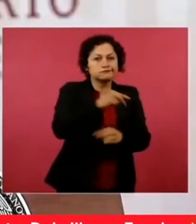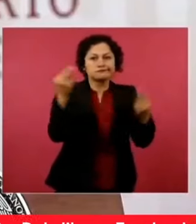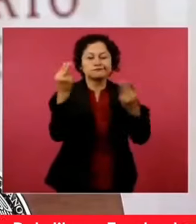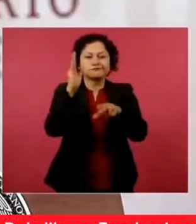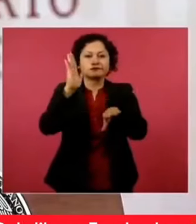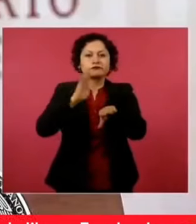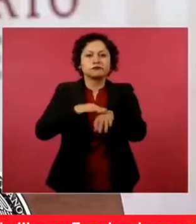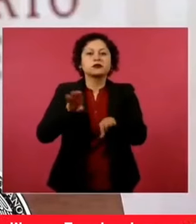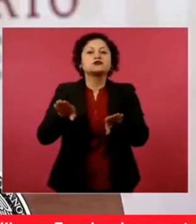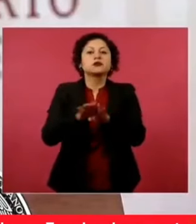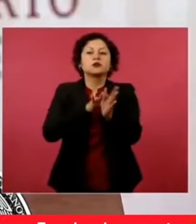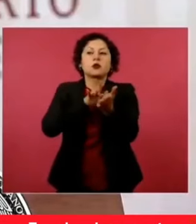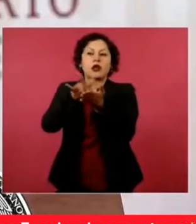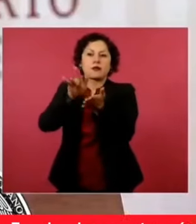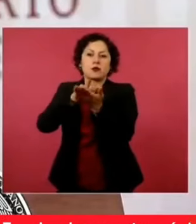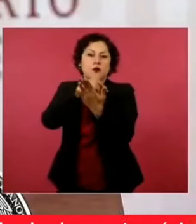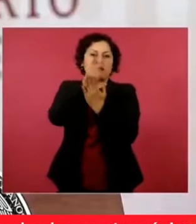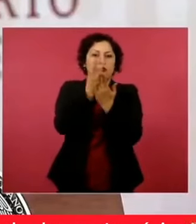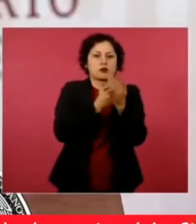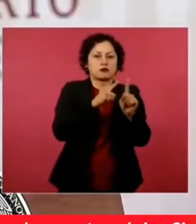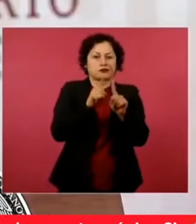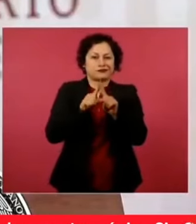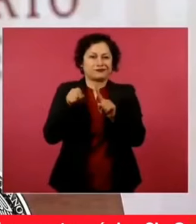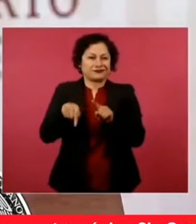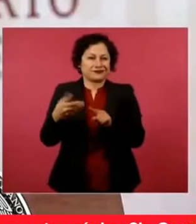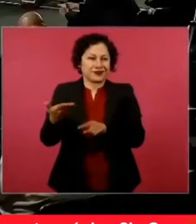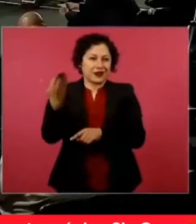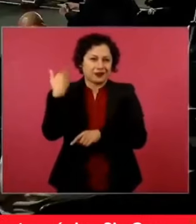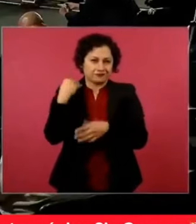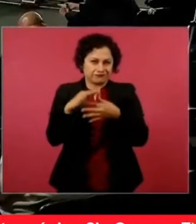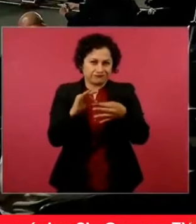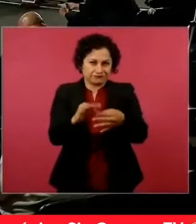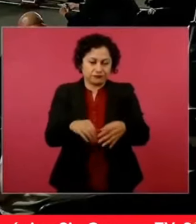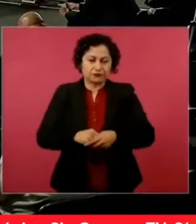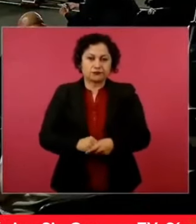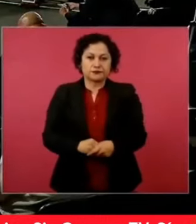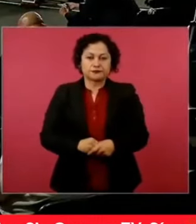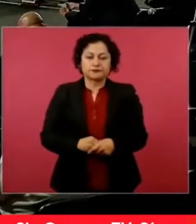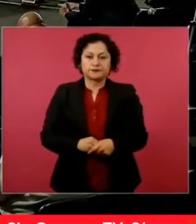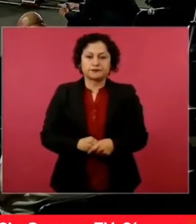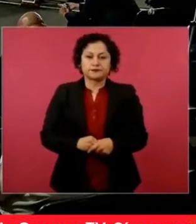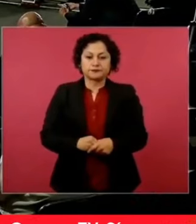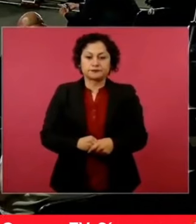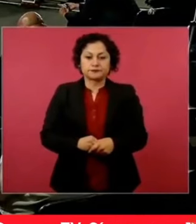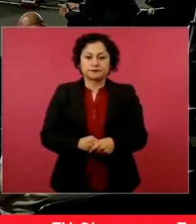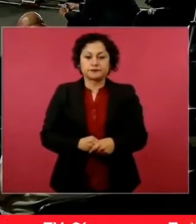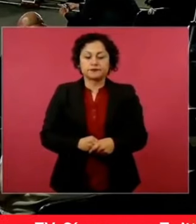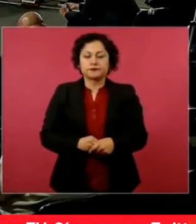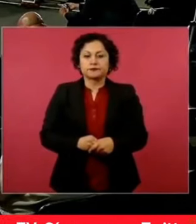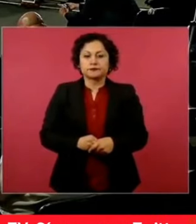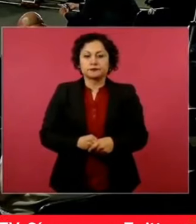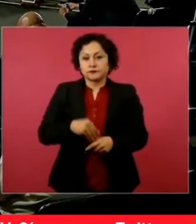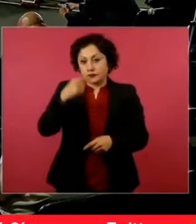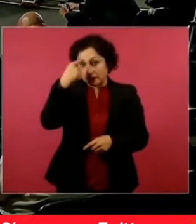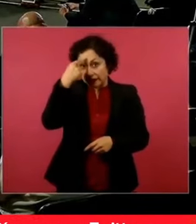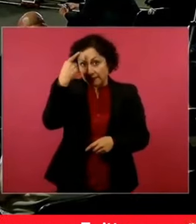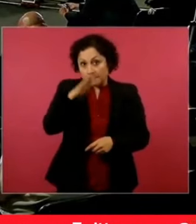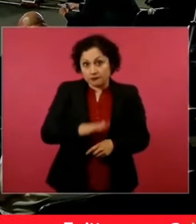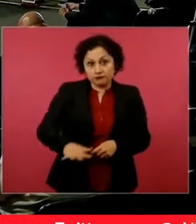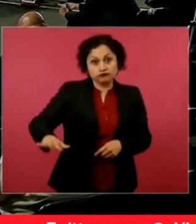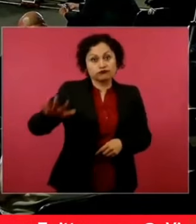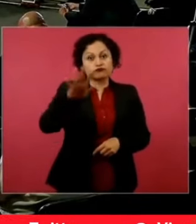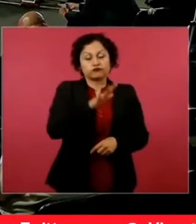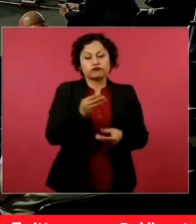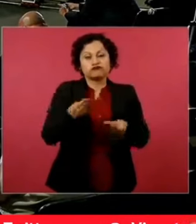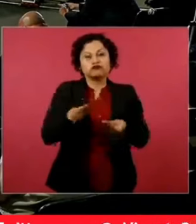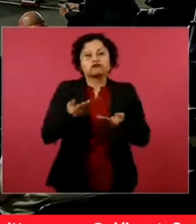como lo que comentó el coordinador de Estrategia Digital. La que sigue, por favor. Para la población en general, estamos ofreciendo